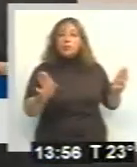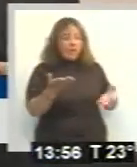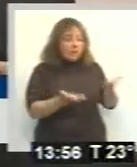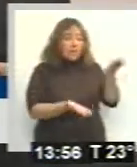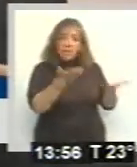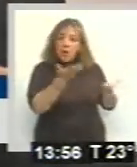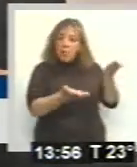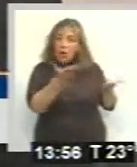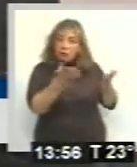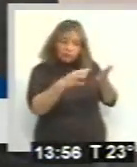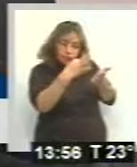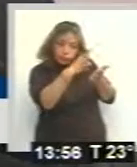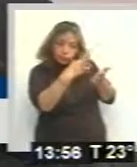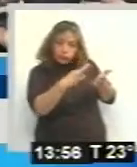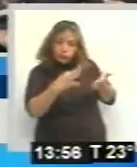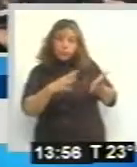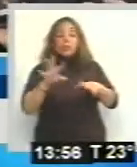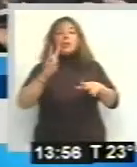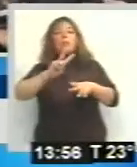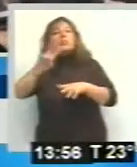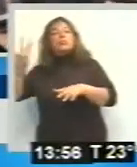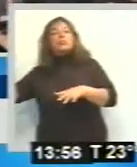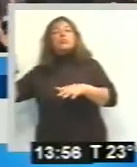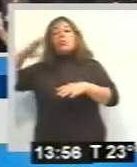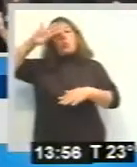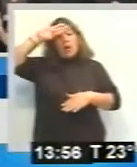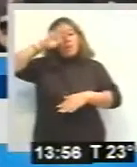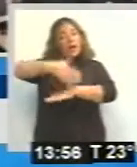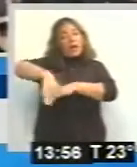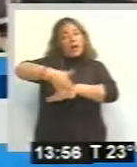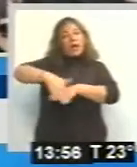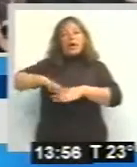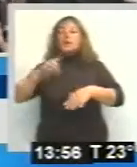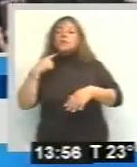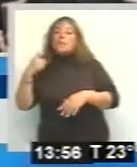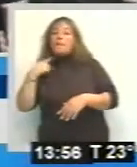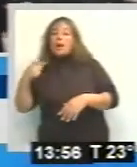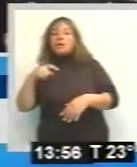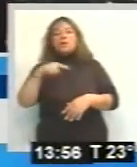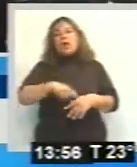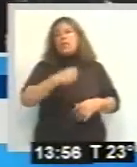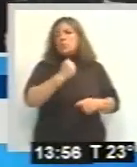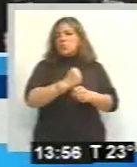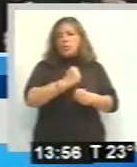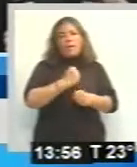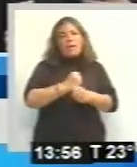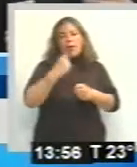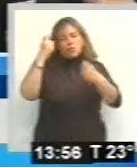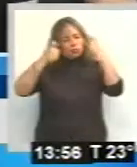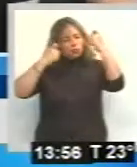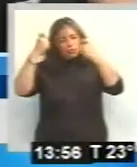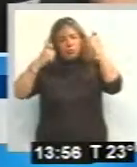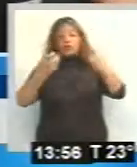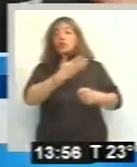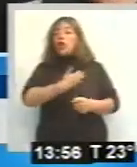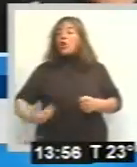Casa Güemes, del Museo Güemes, perdón, en la calle España. Así que bueno, esta es una obra anhelada. El gobierno ha puesto todo para hacerlo, ya se ha expropiado,